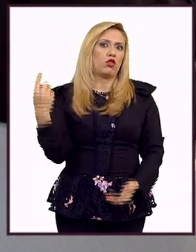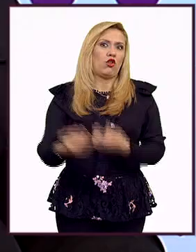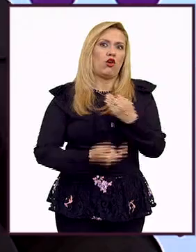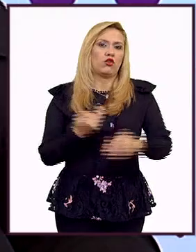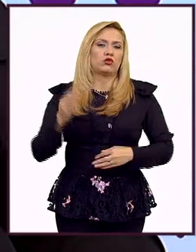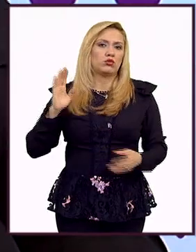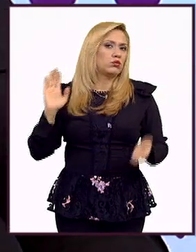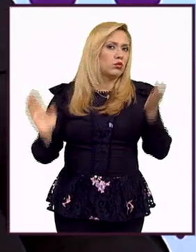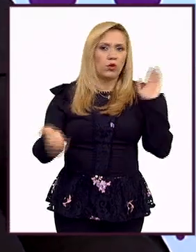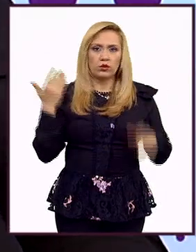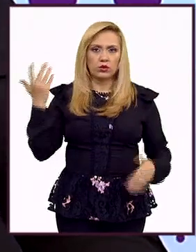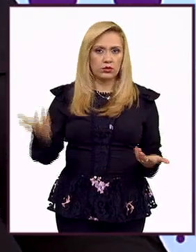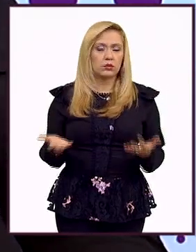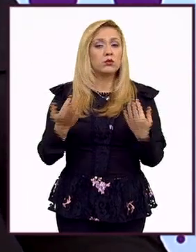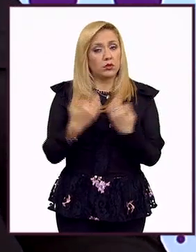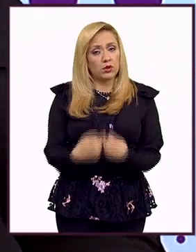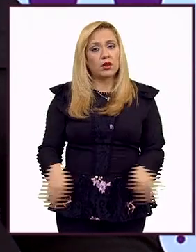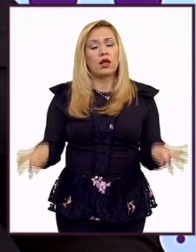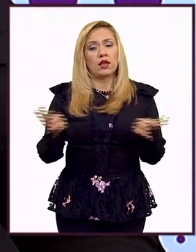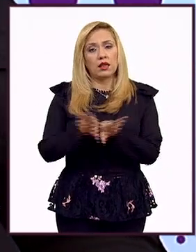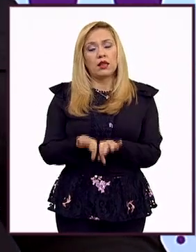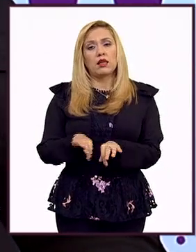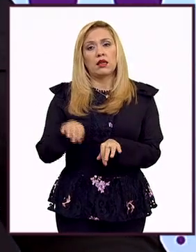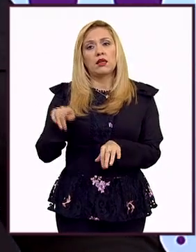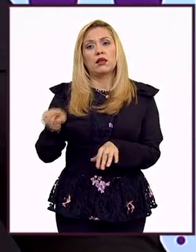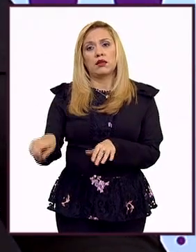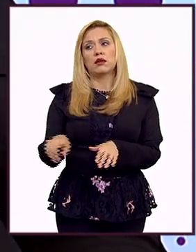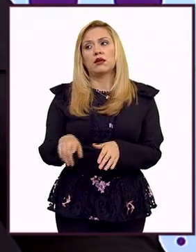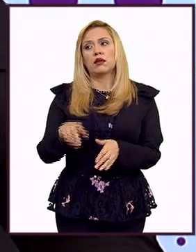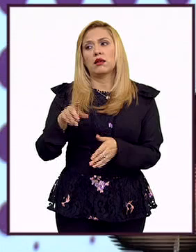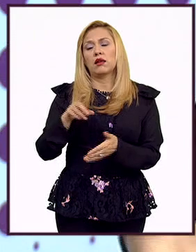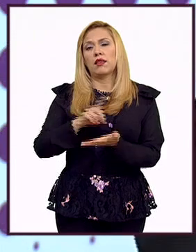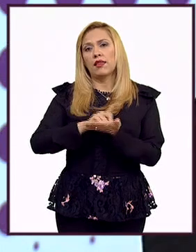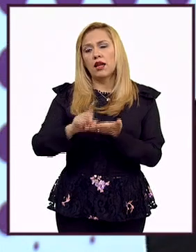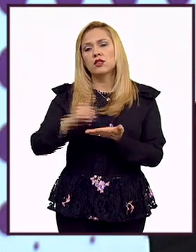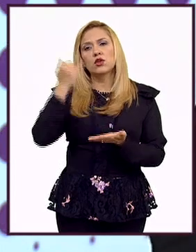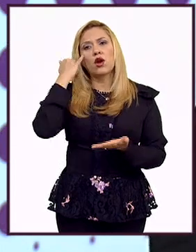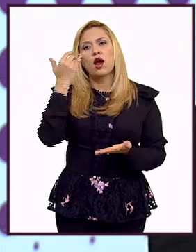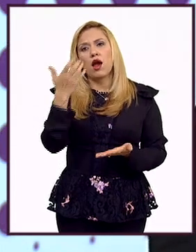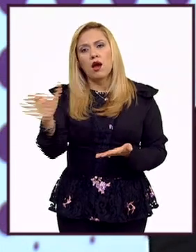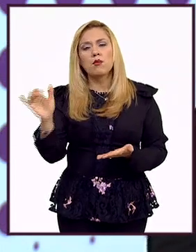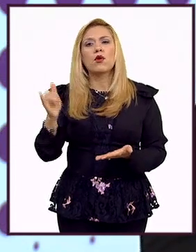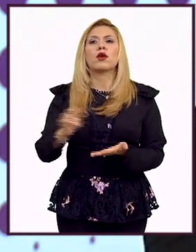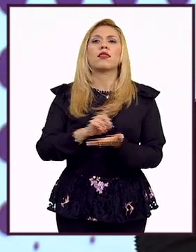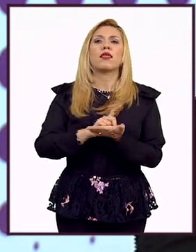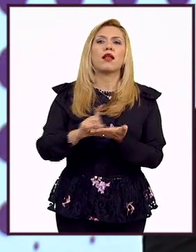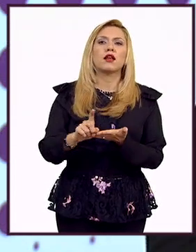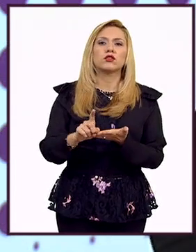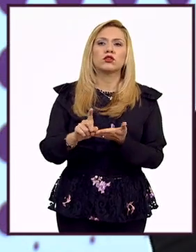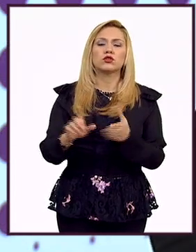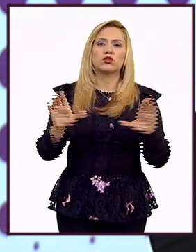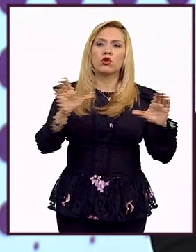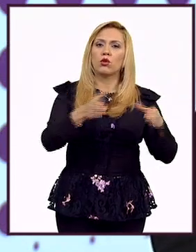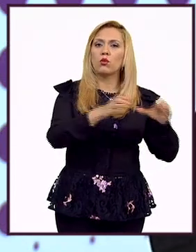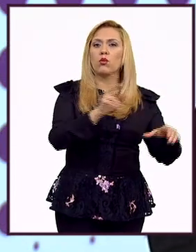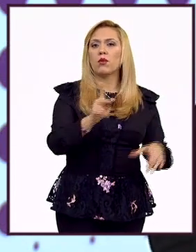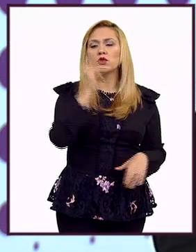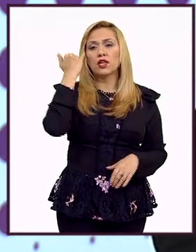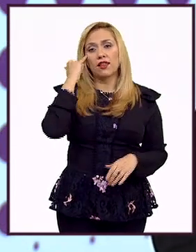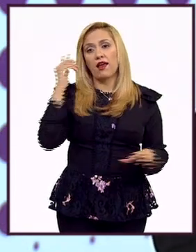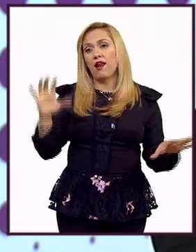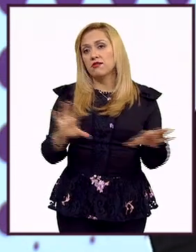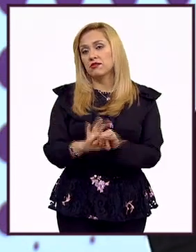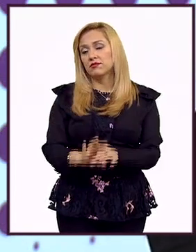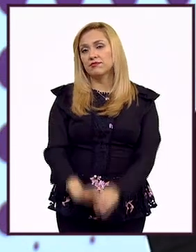esa es la importancia, digamos, de la protección tanto de los derechos campesinos como la protección de los derechos colectivos de los pueblos indígenas, ¿no?